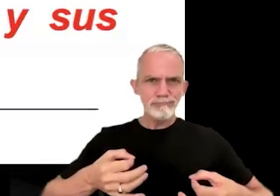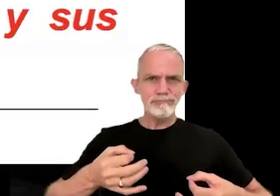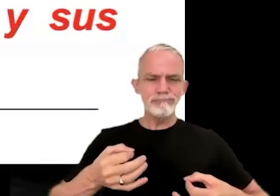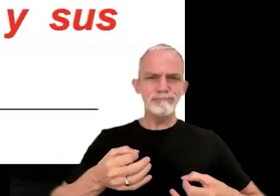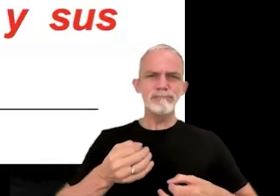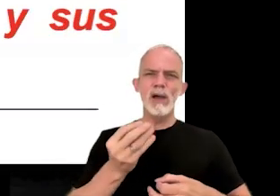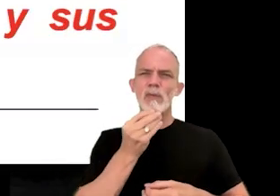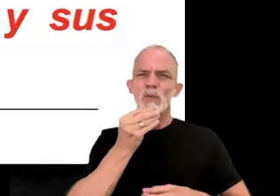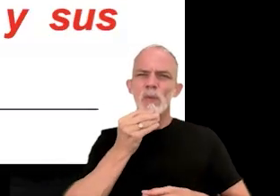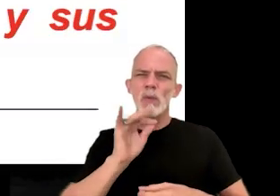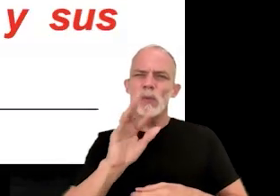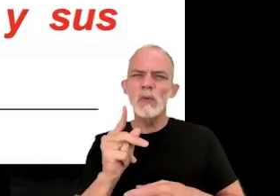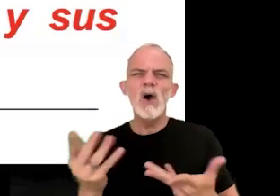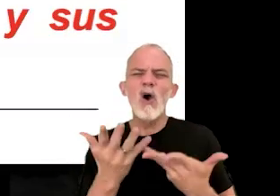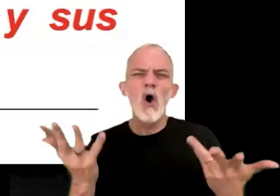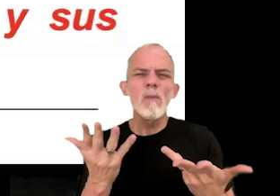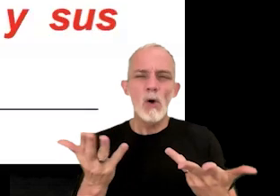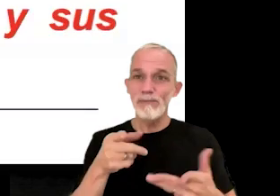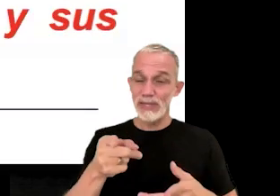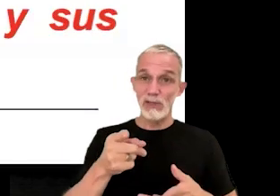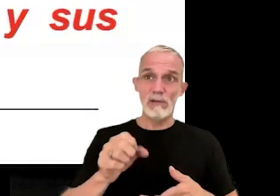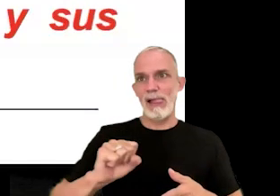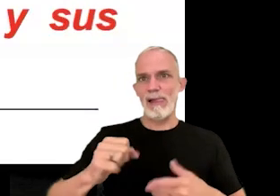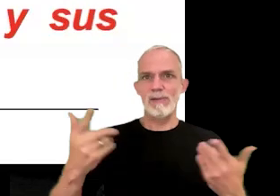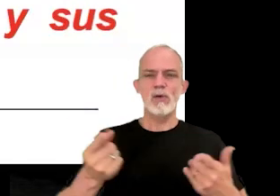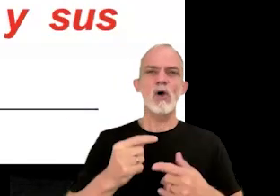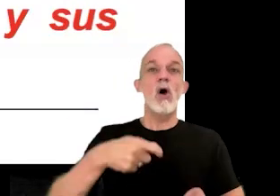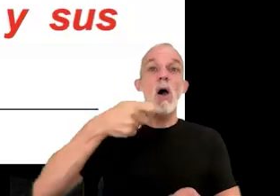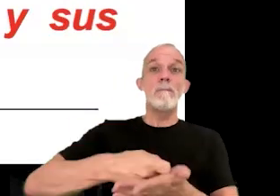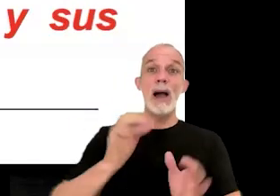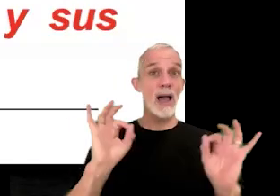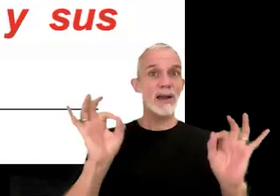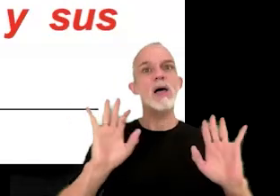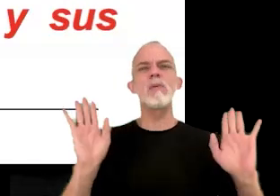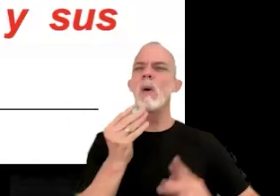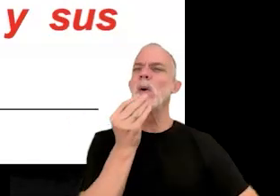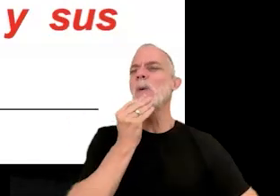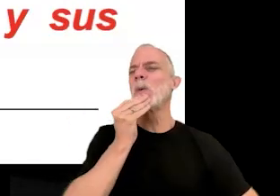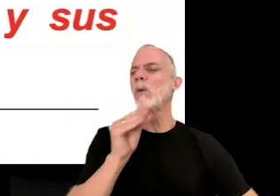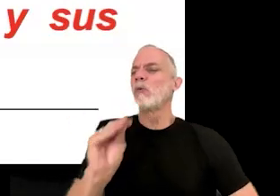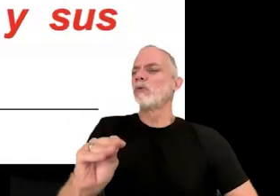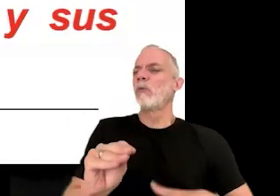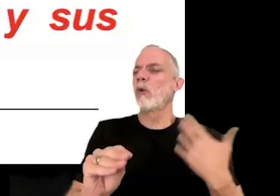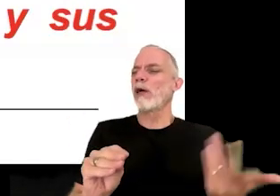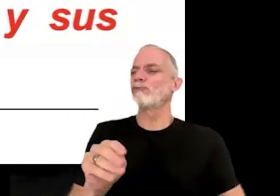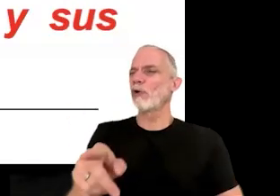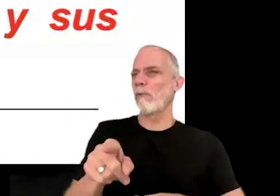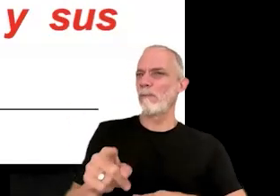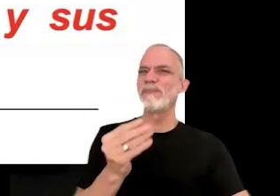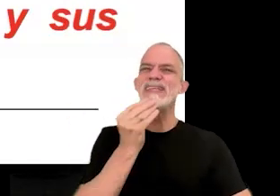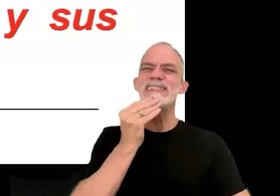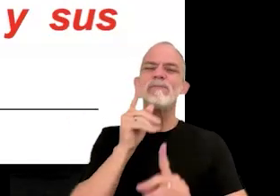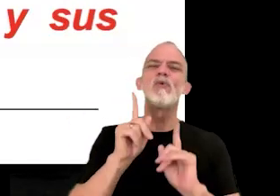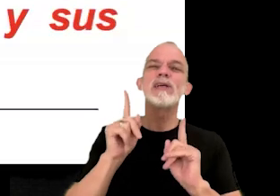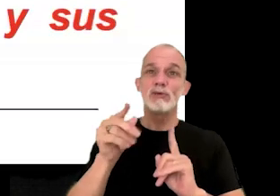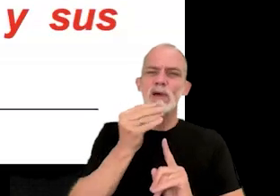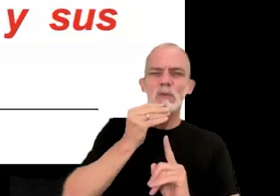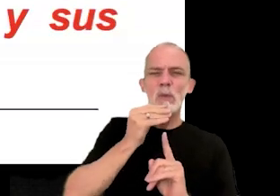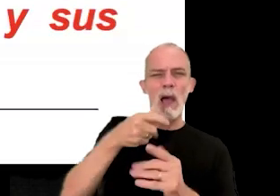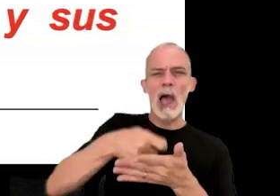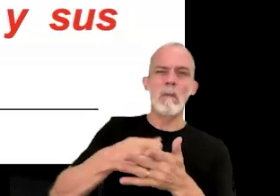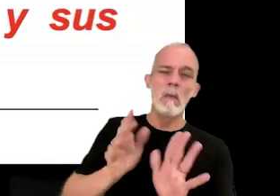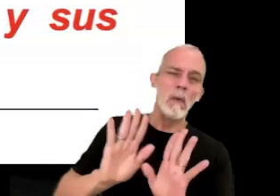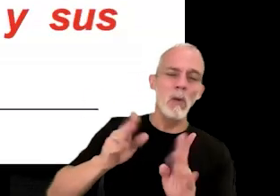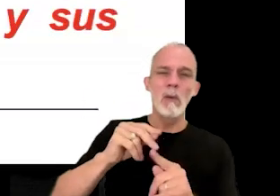delito. Porque, repito, este no es un delito de evasión, es un delito de simulación. Entonces, ¿a qué se refiere la ley cuando habla de un ejercicio